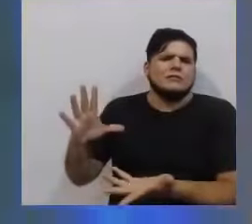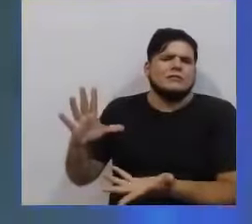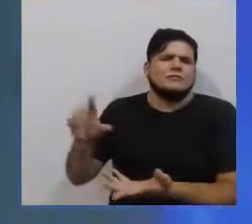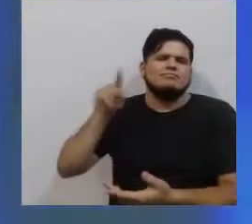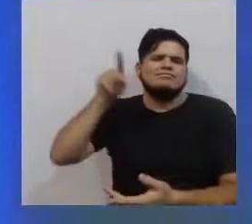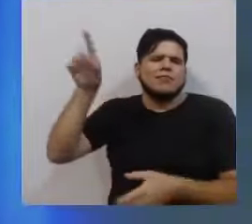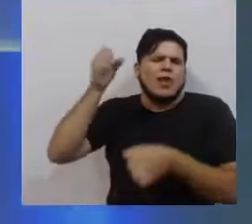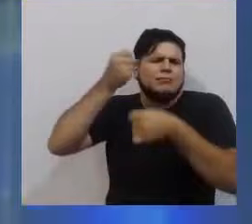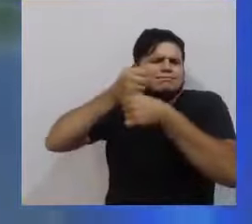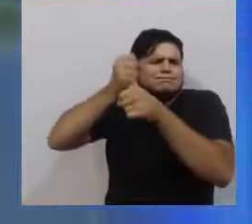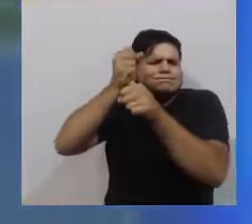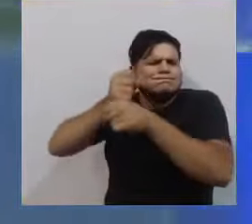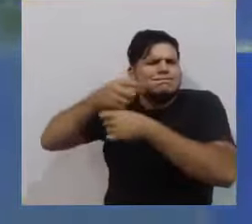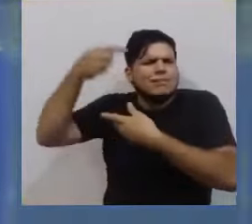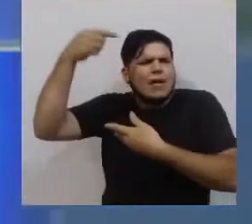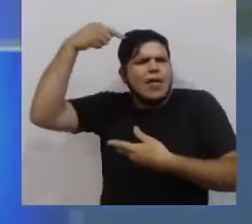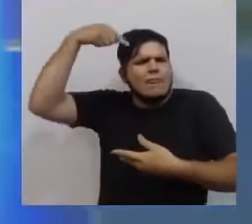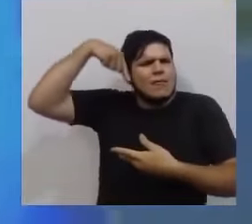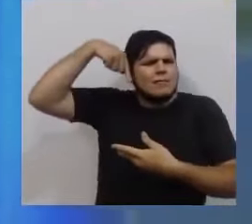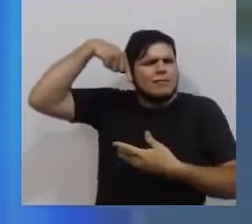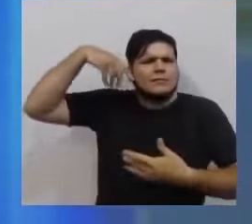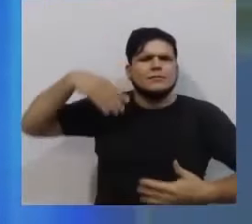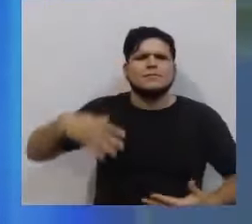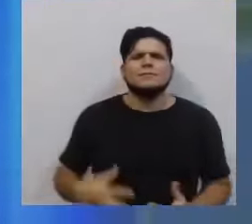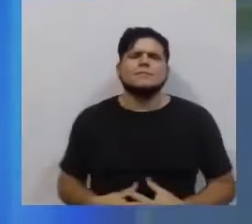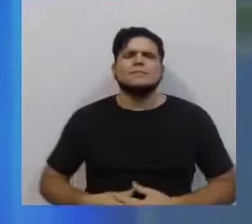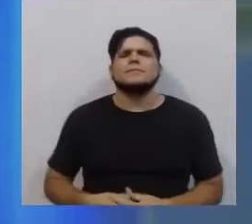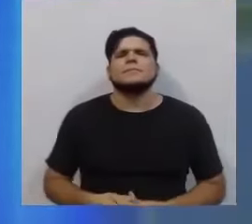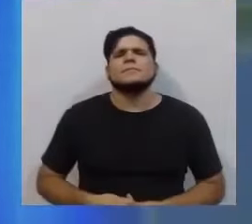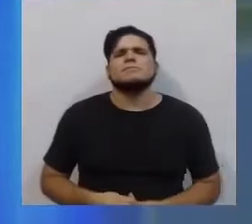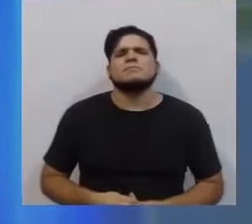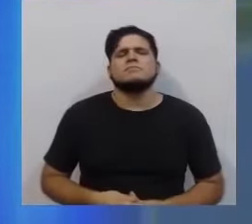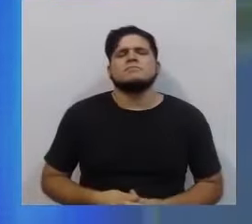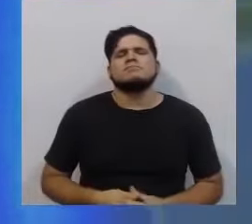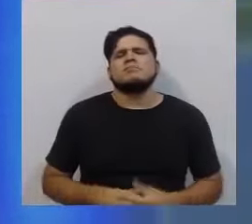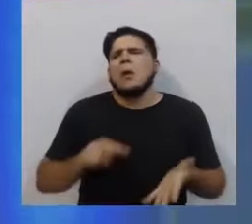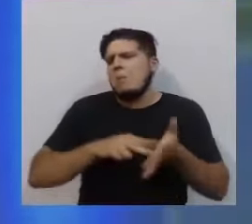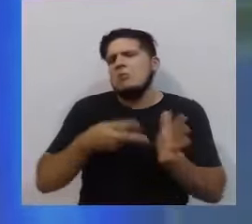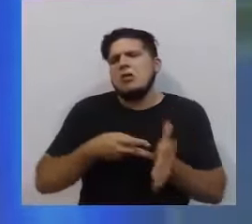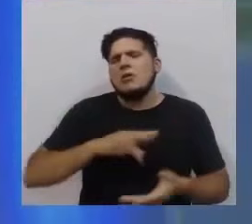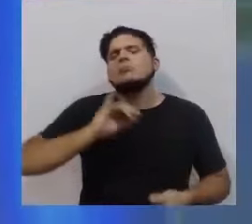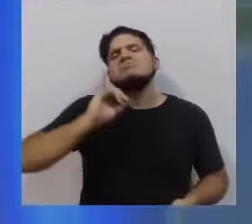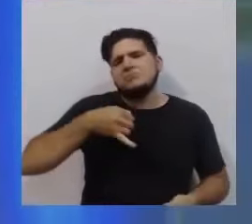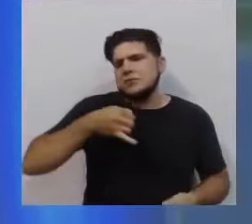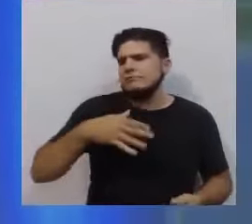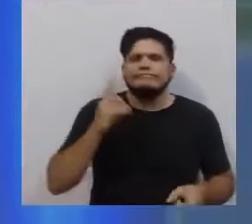situaciones que no hay problemas que no hay dificultades estamos en la tierra